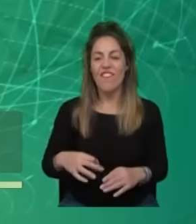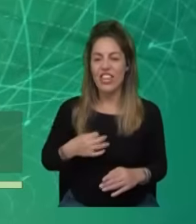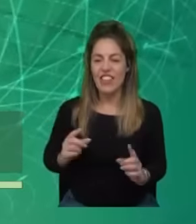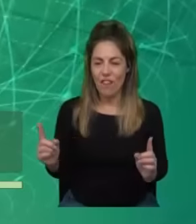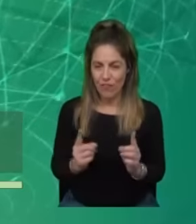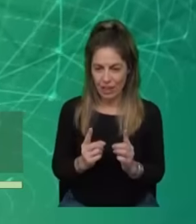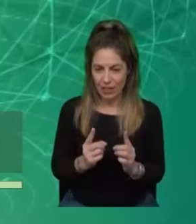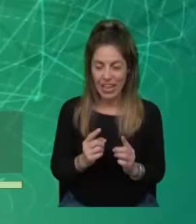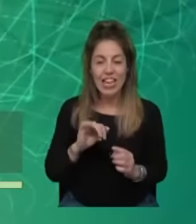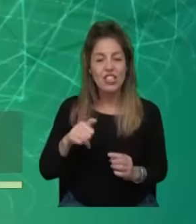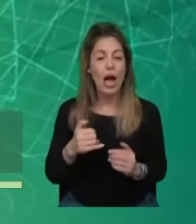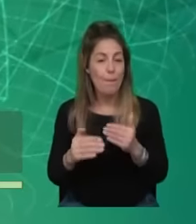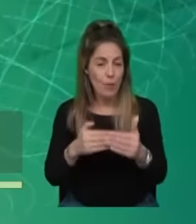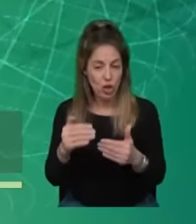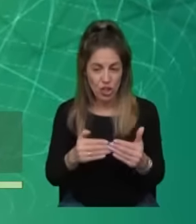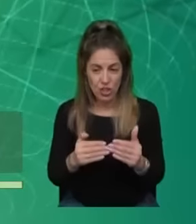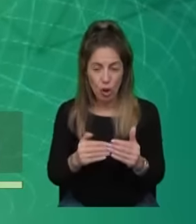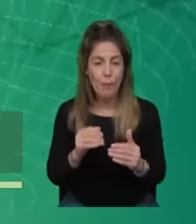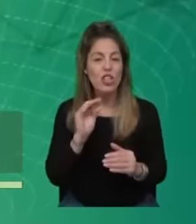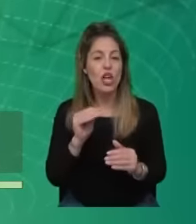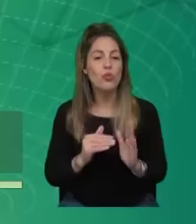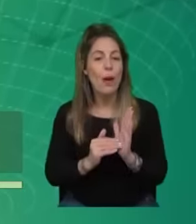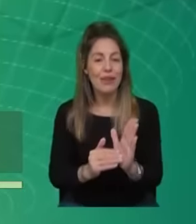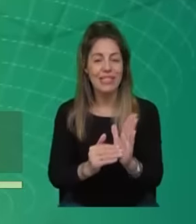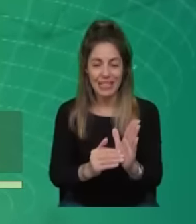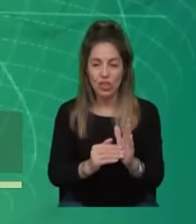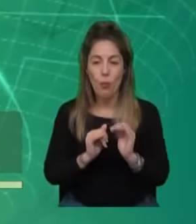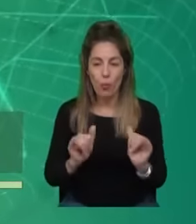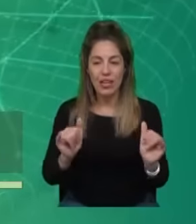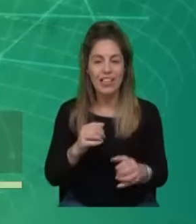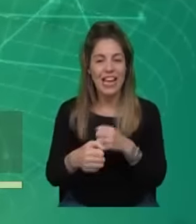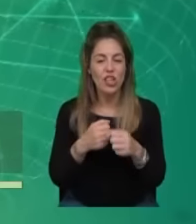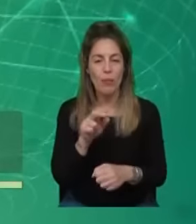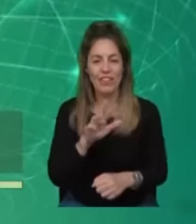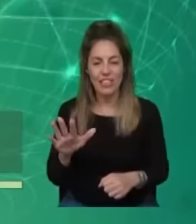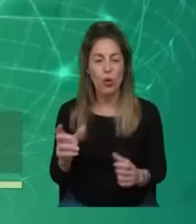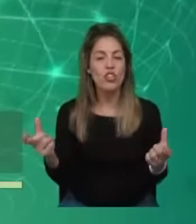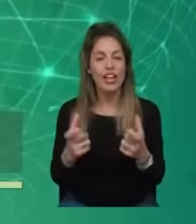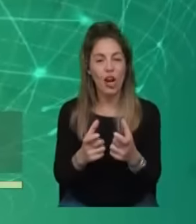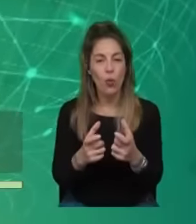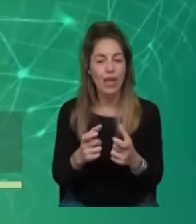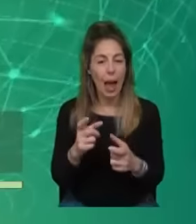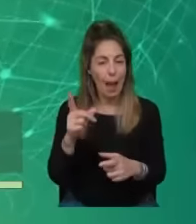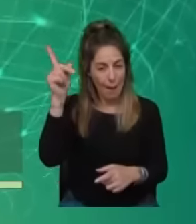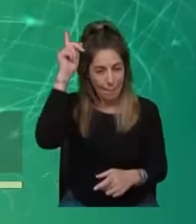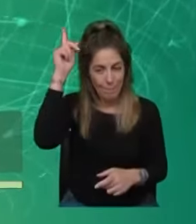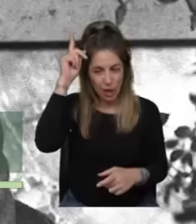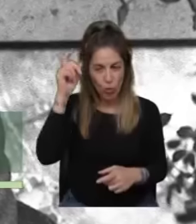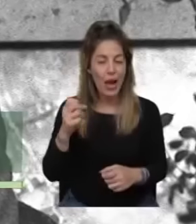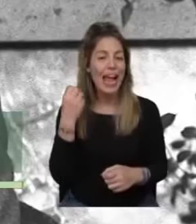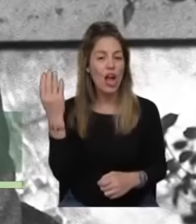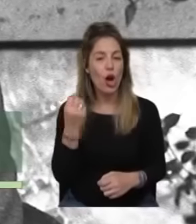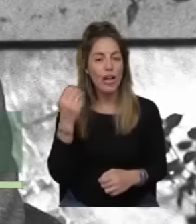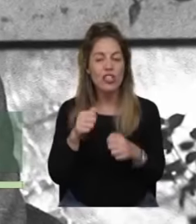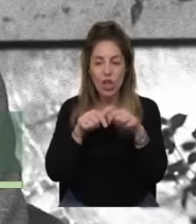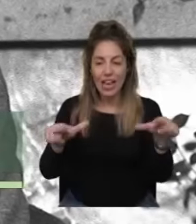se anuncia su publicación y presentación para 2025, cuando se reúna en Arequipa, Perú, el Congreso Internacional de la Lengua Española. El